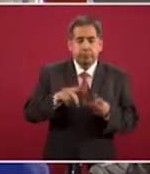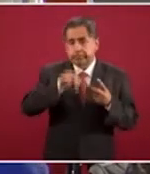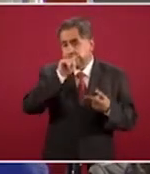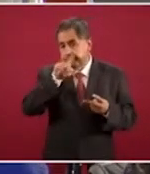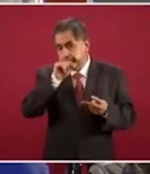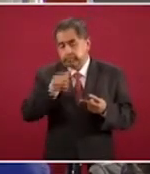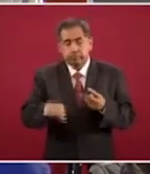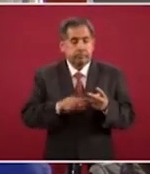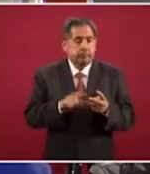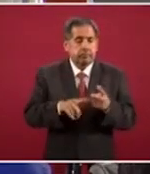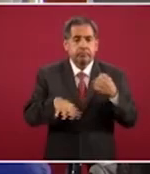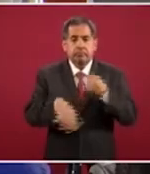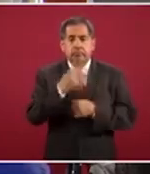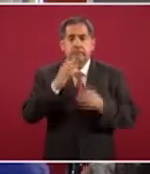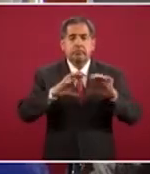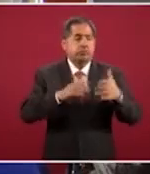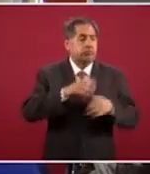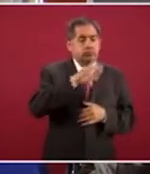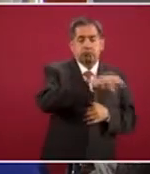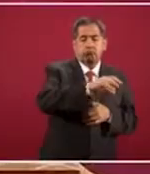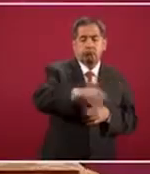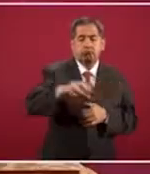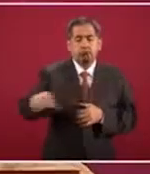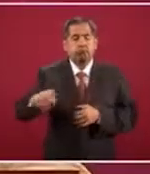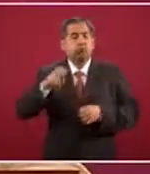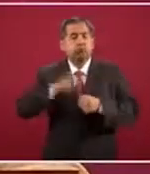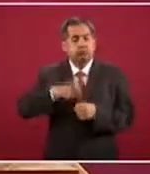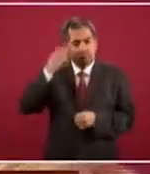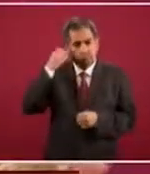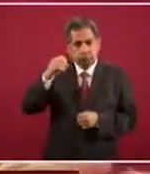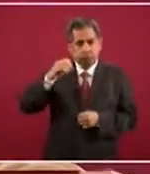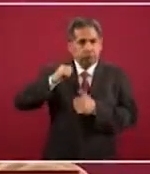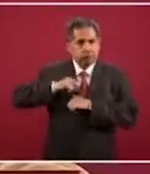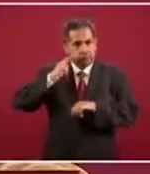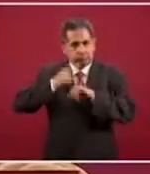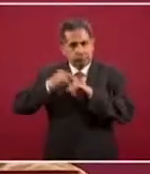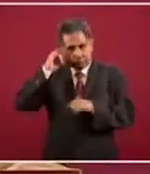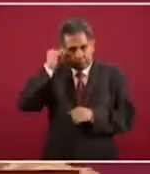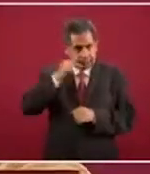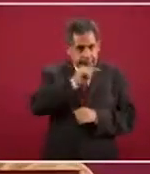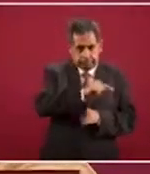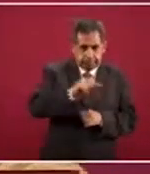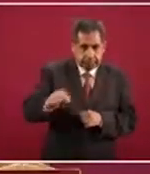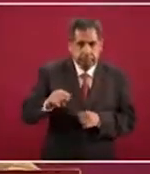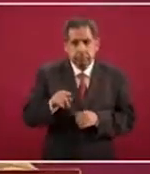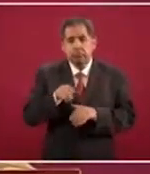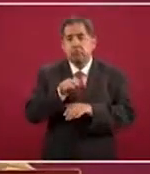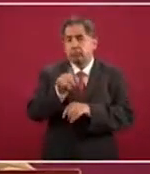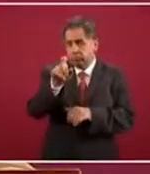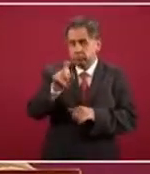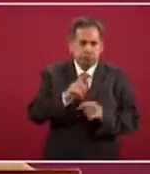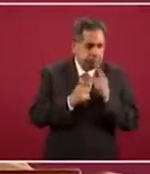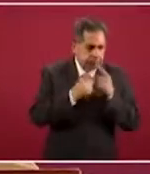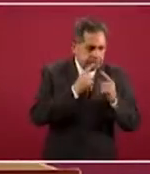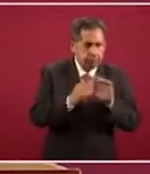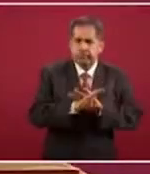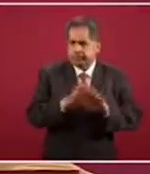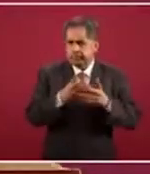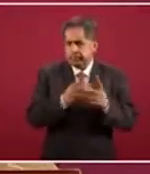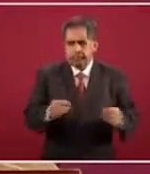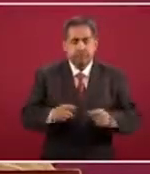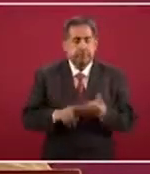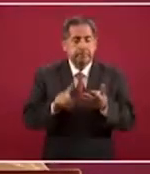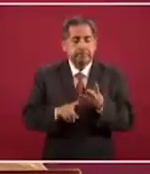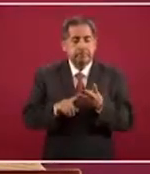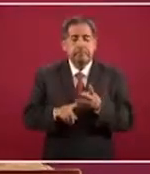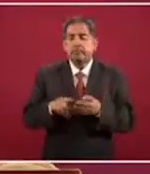con 14 comunidades de la Copuda en los valles centrales de Oaxaca que tenían un problema del agua que ya se resolvió, con el Comité Ciudadano de Defensa